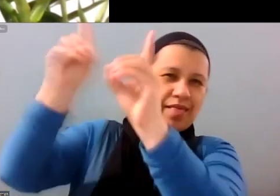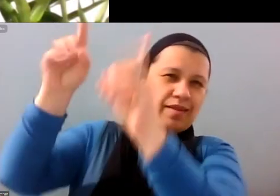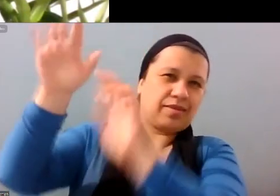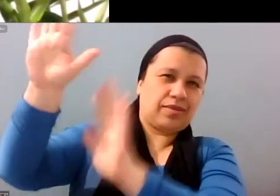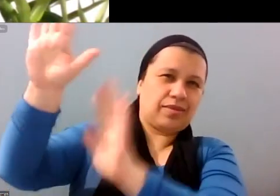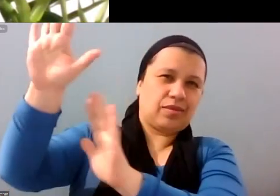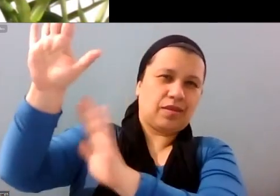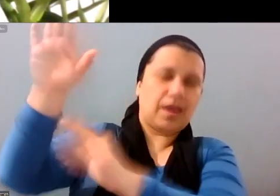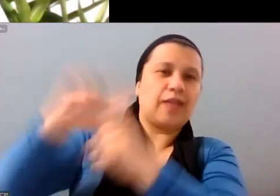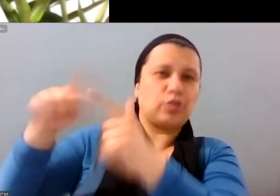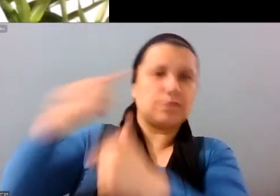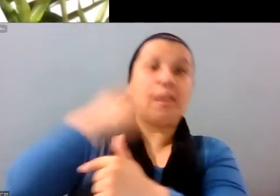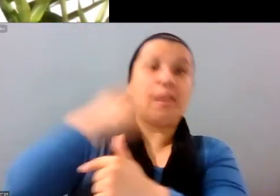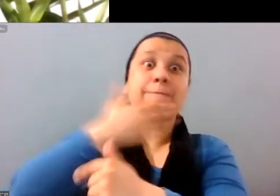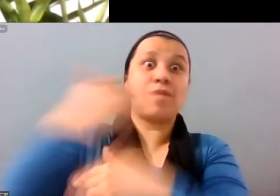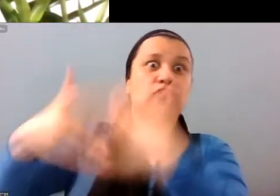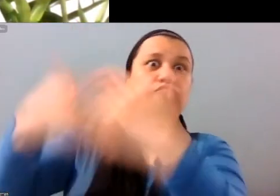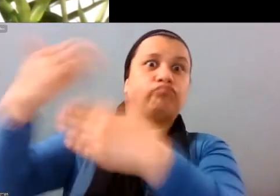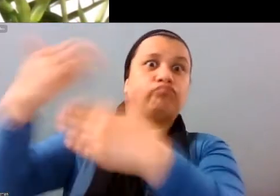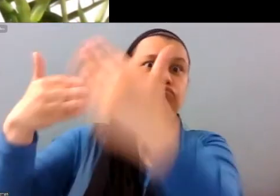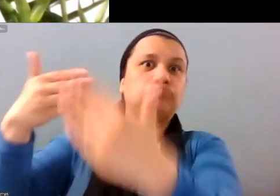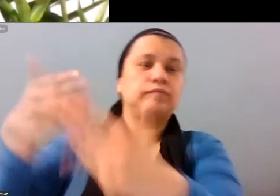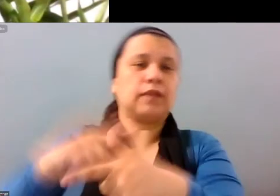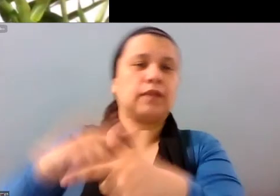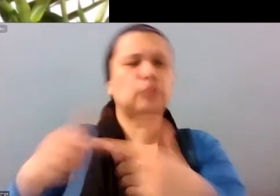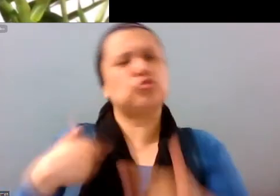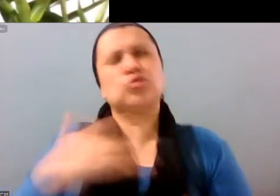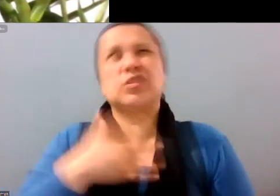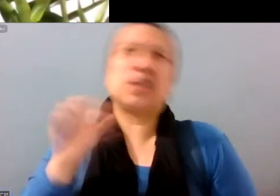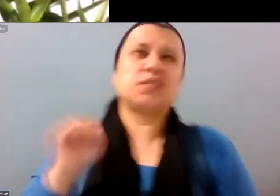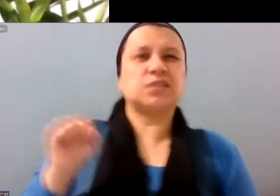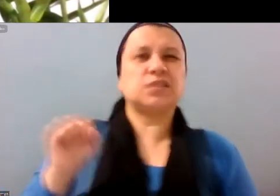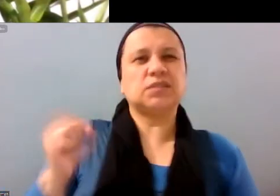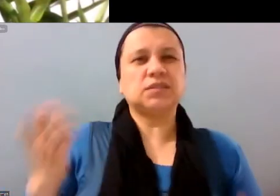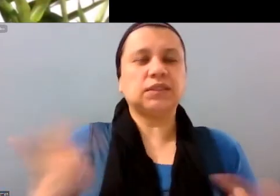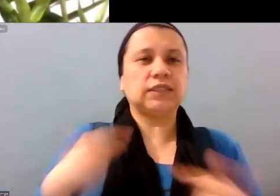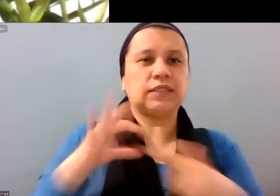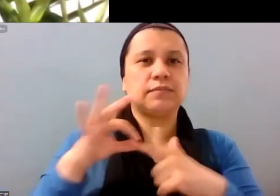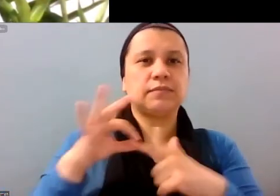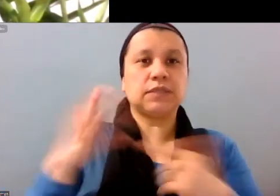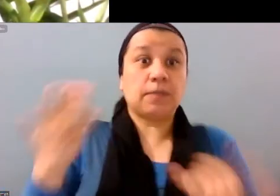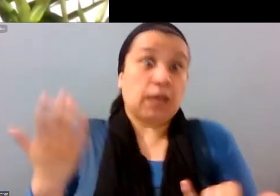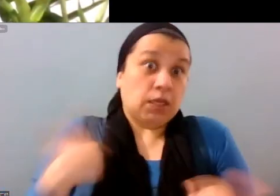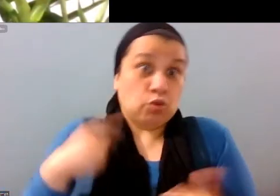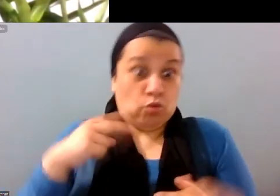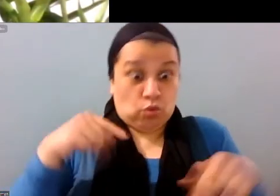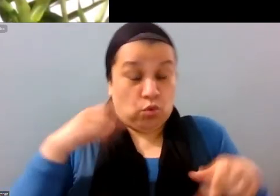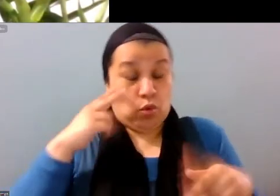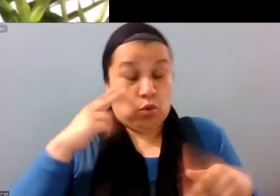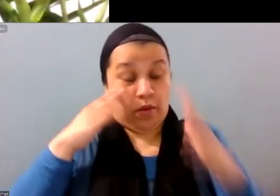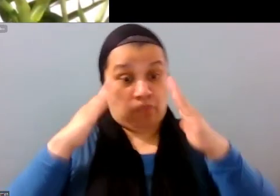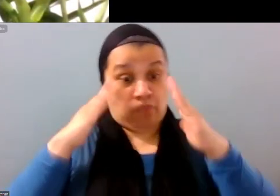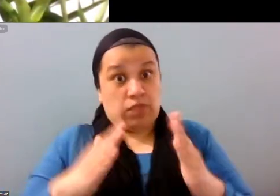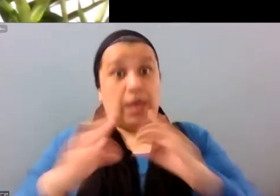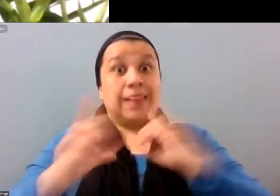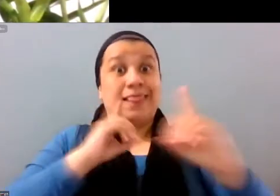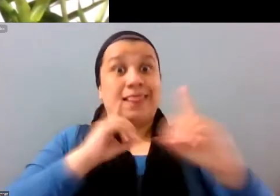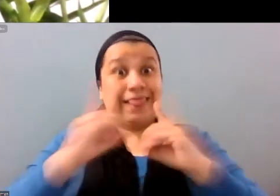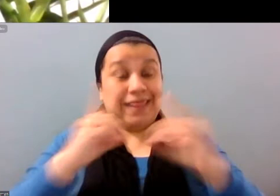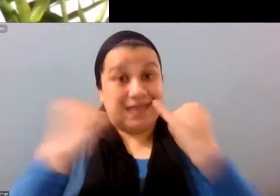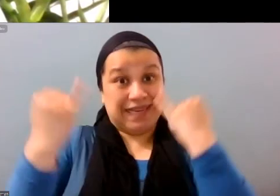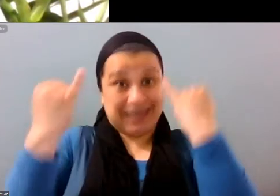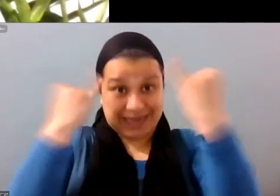este proceso pero yo siento que sí yo siento que especialmente si nos focalizamos en el diálogo y en el intercambio de ideas que son